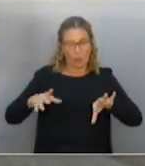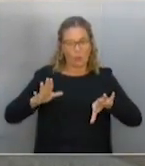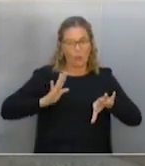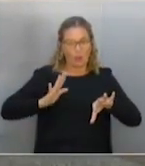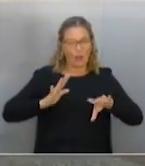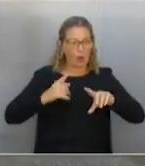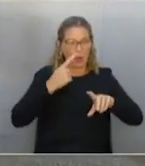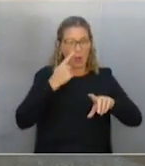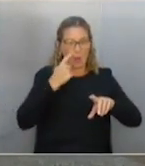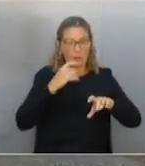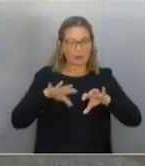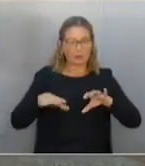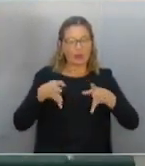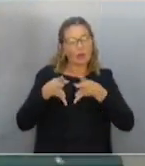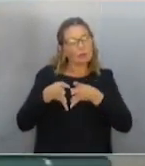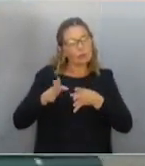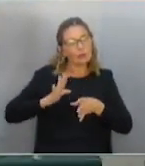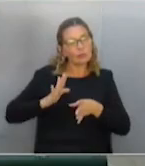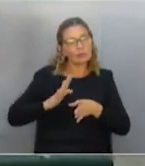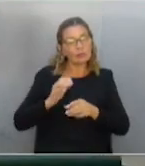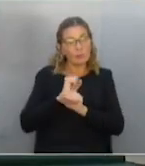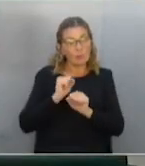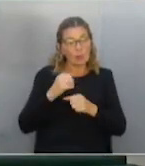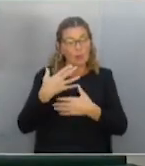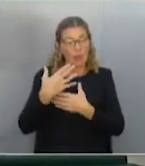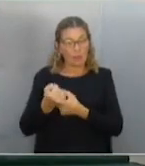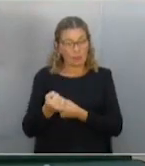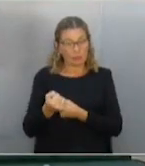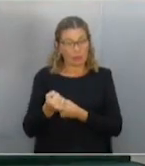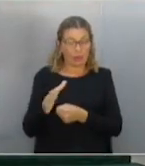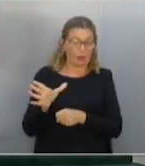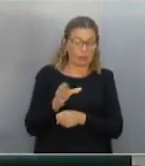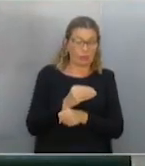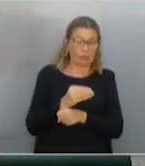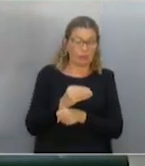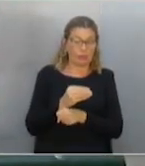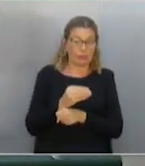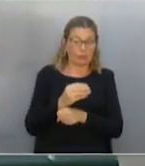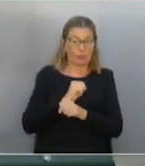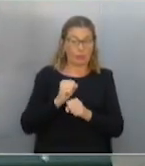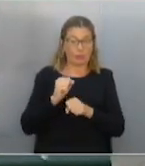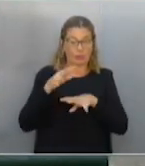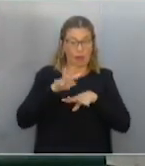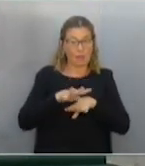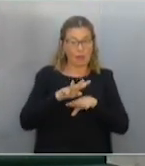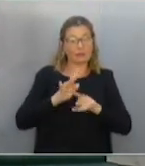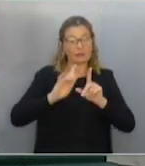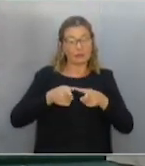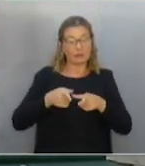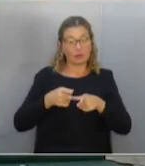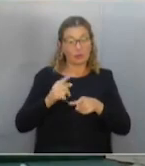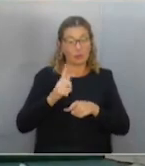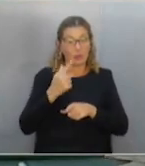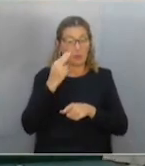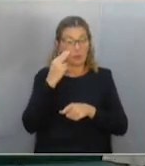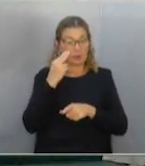es una lucha de las mujeres. Si puedo apoyar, apoyo en todo, y si puedo bajar a la marcha también, no tengo ningún problema.